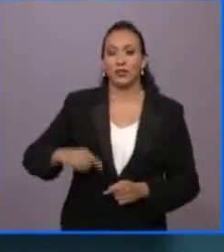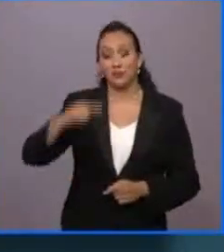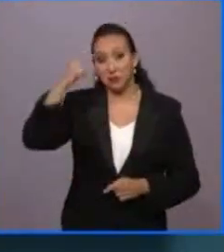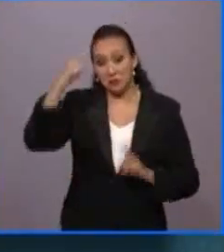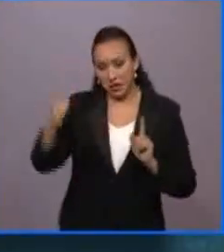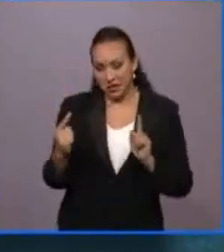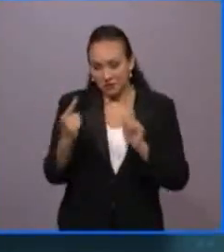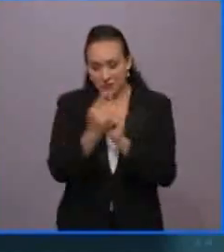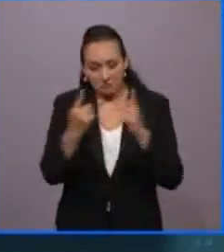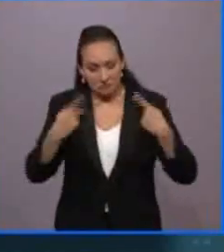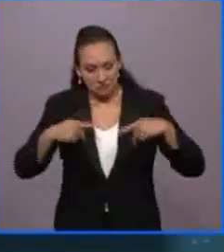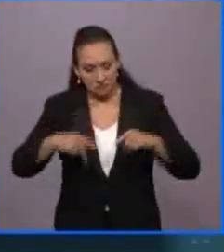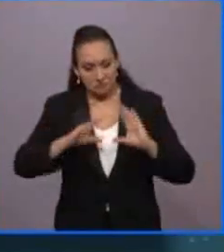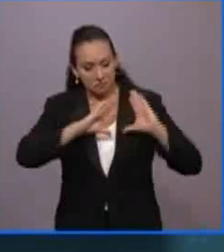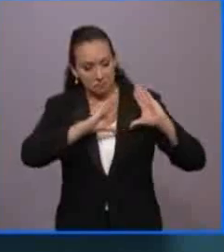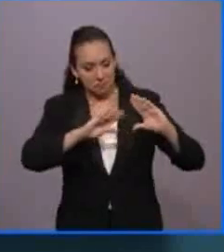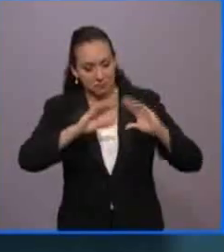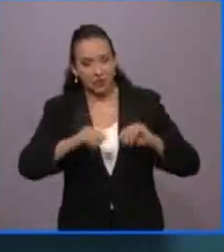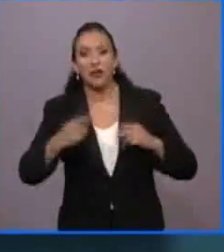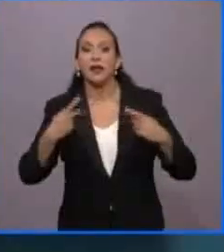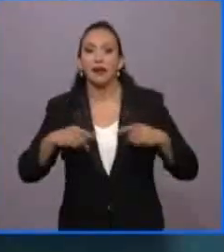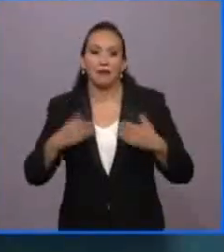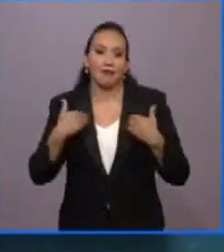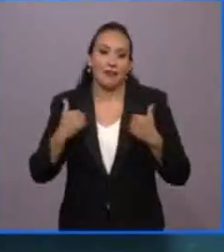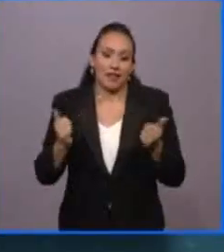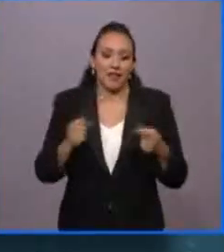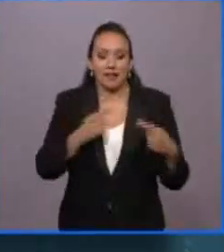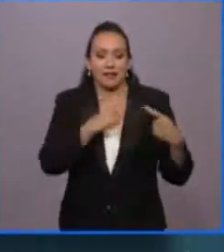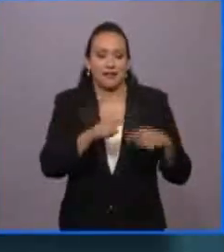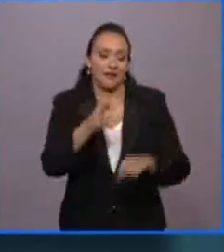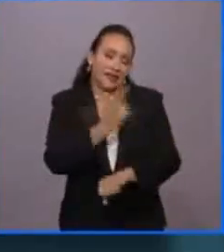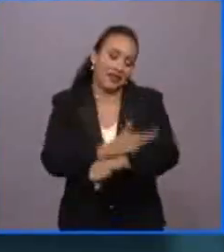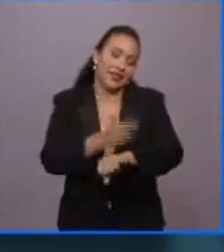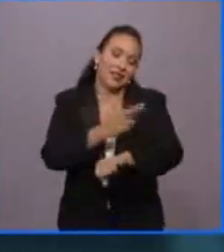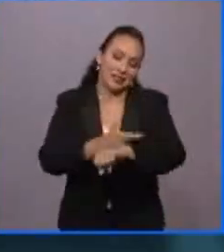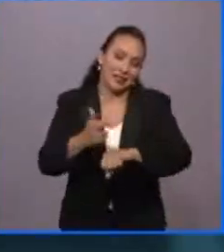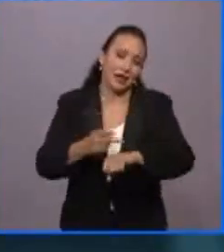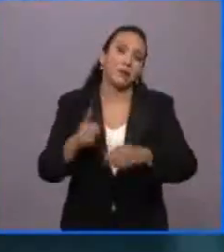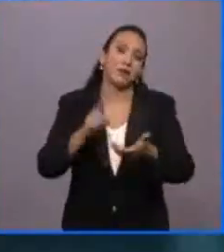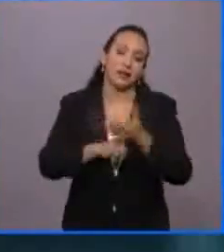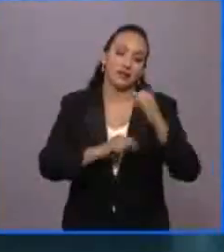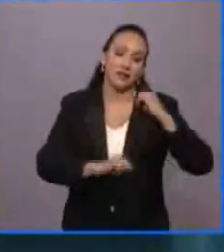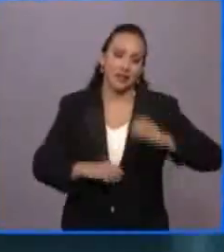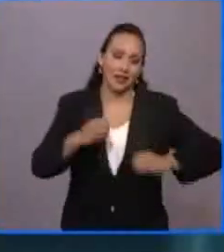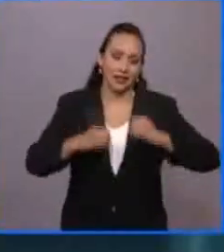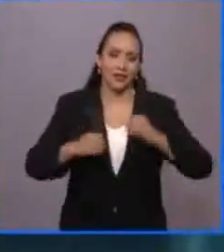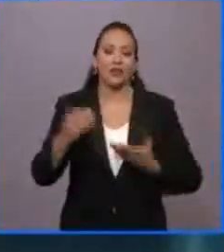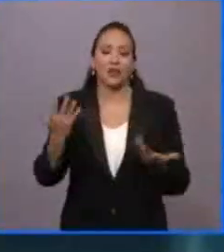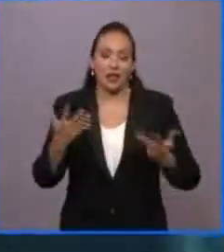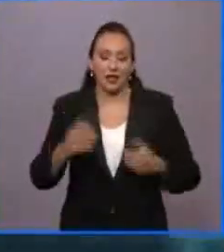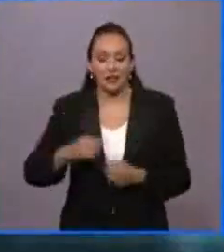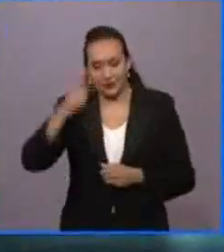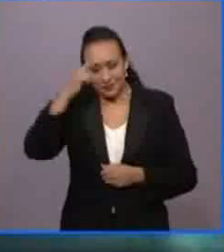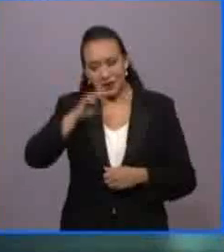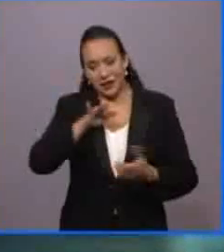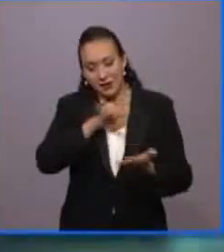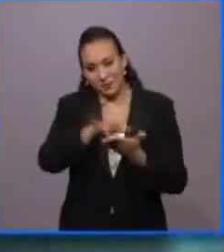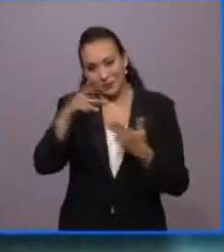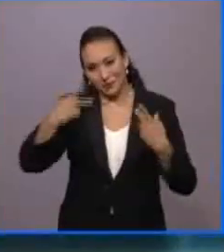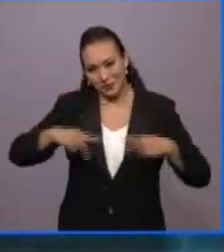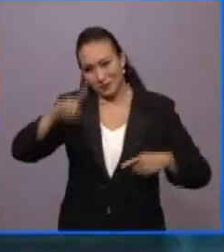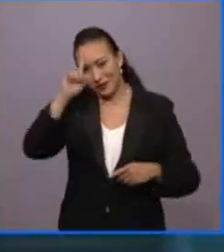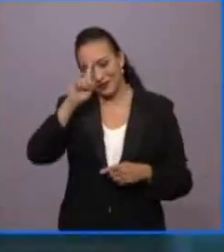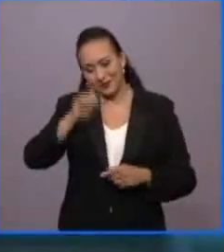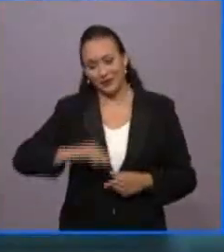y la asesoría jurídica en distintas materias del Instituto Especializado de la Defensoría Pública. Para el canal del Poder Judicial